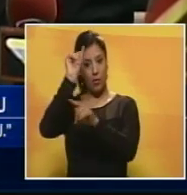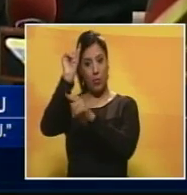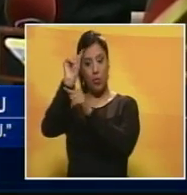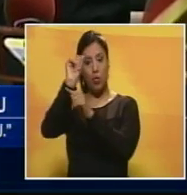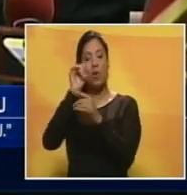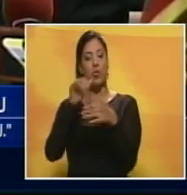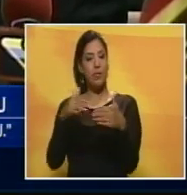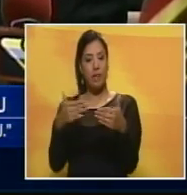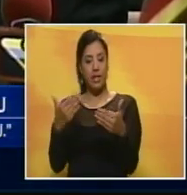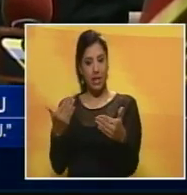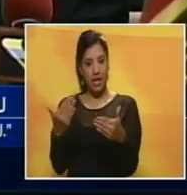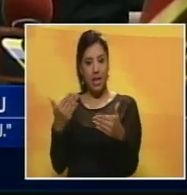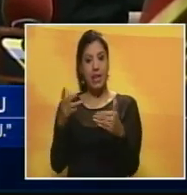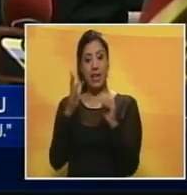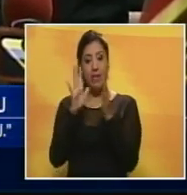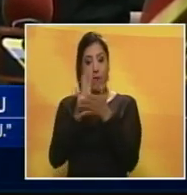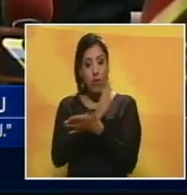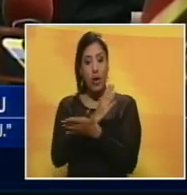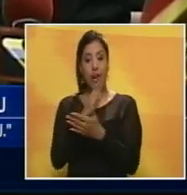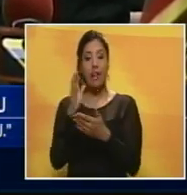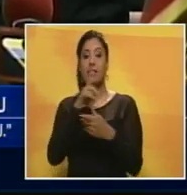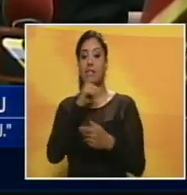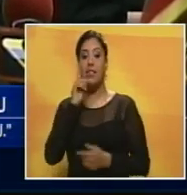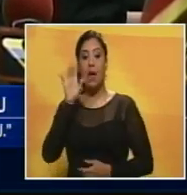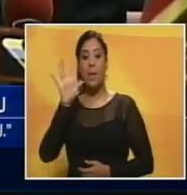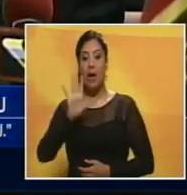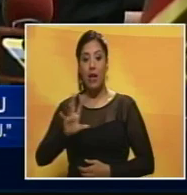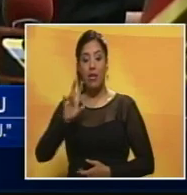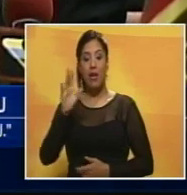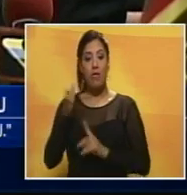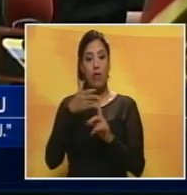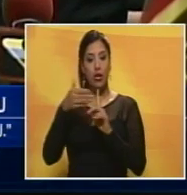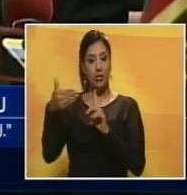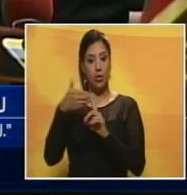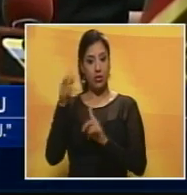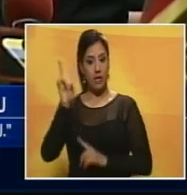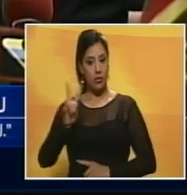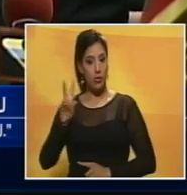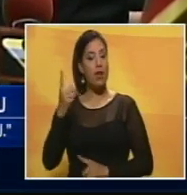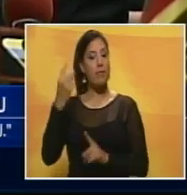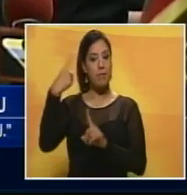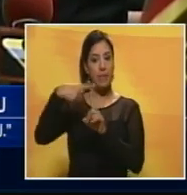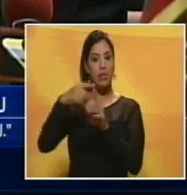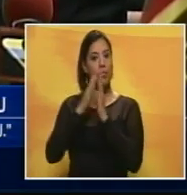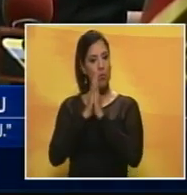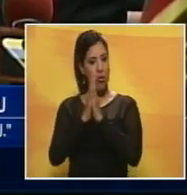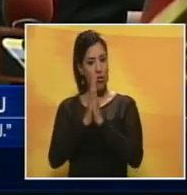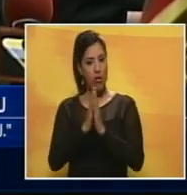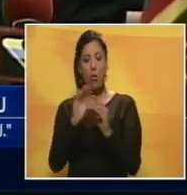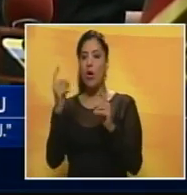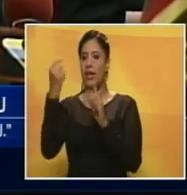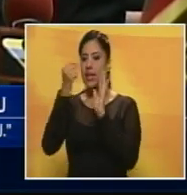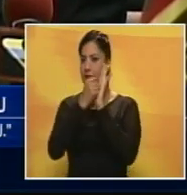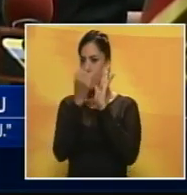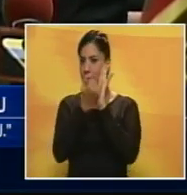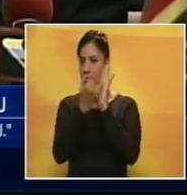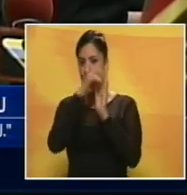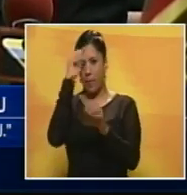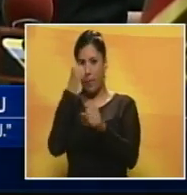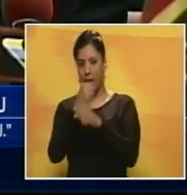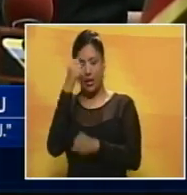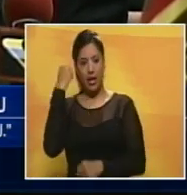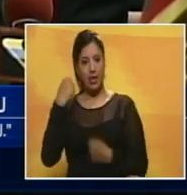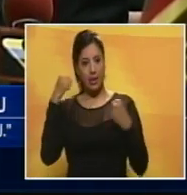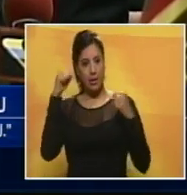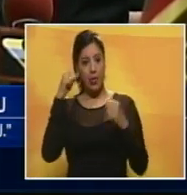a al-Hussein el cese de lo que a su juicio es una agresión contra Venezuela. Además, pidió que circunscriba el ejercicio de